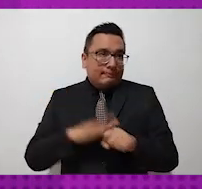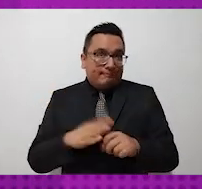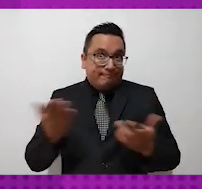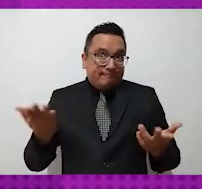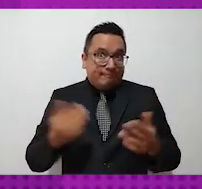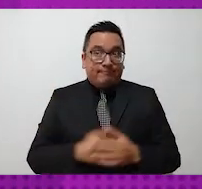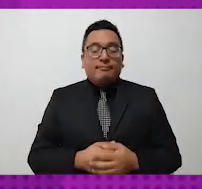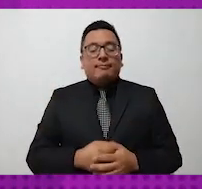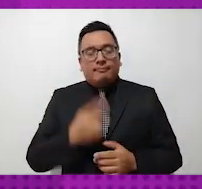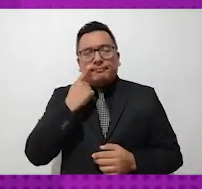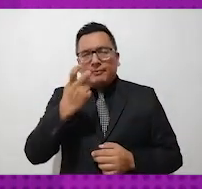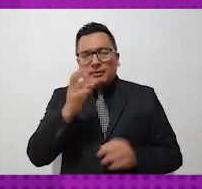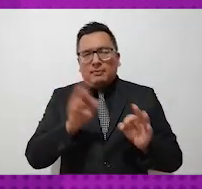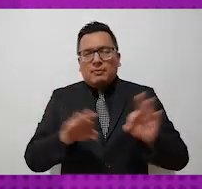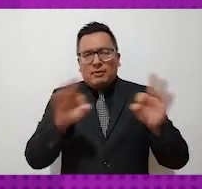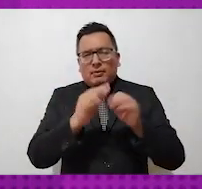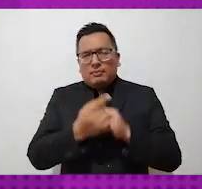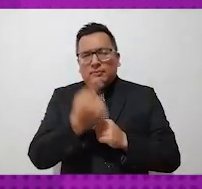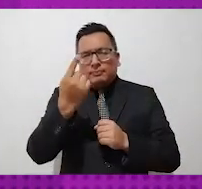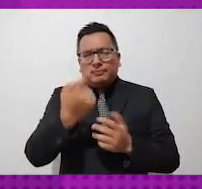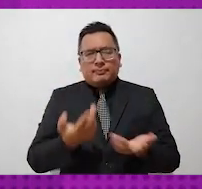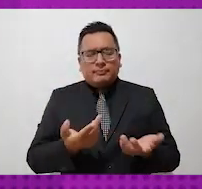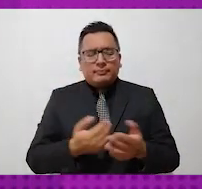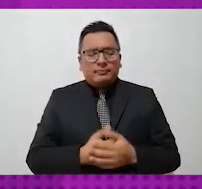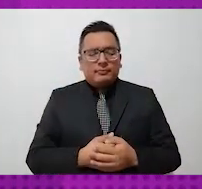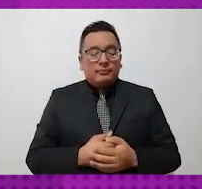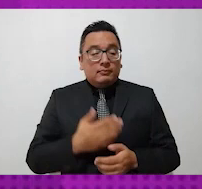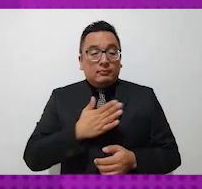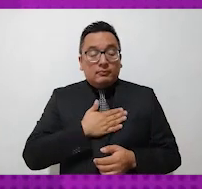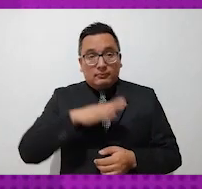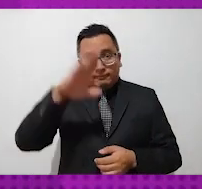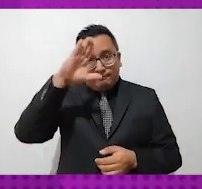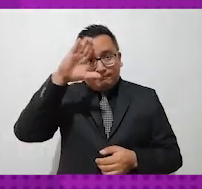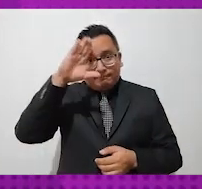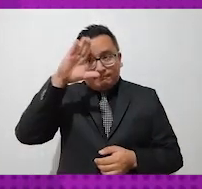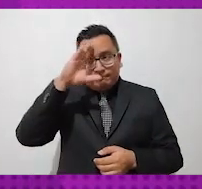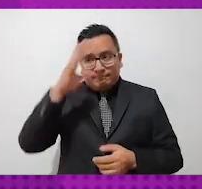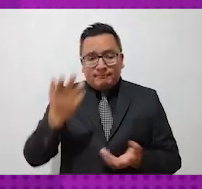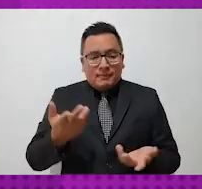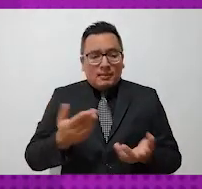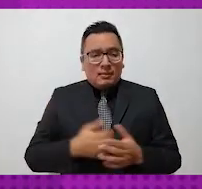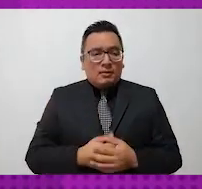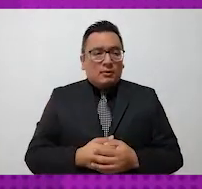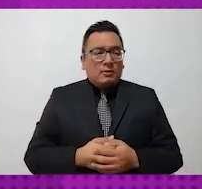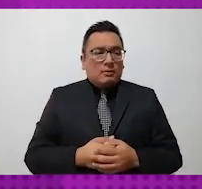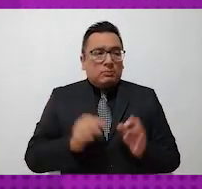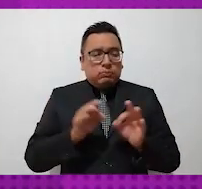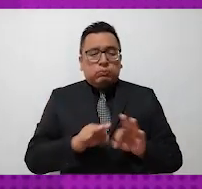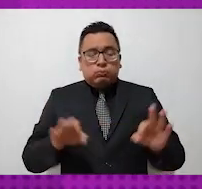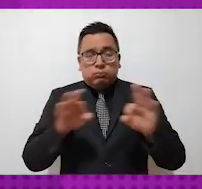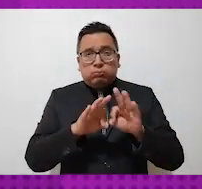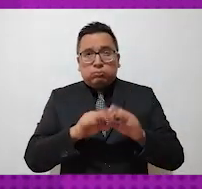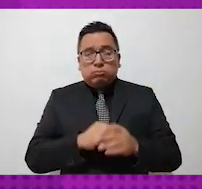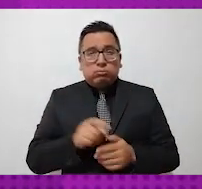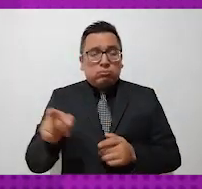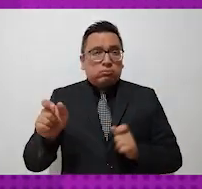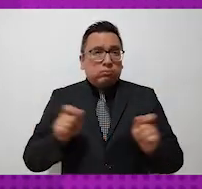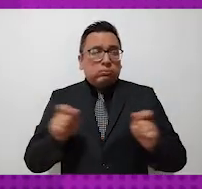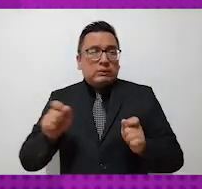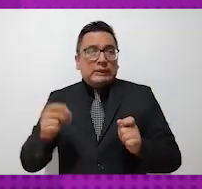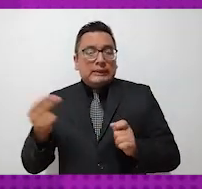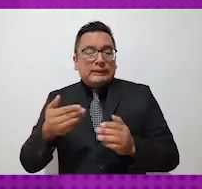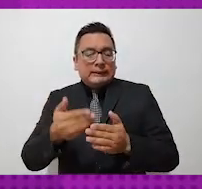Es importante mencionar esto, ¿por qué? Porque yo pienso que una función muy importante de la Contraloría es